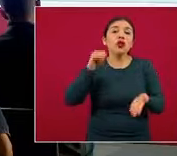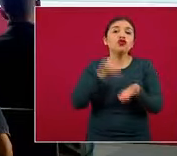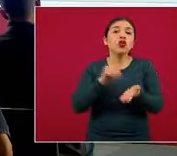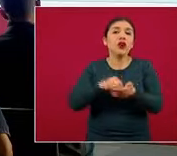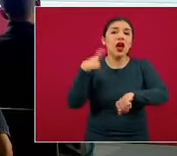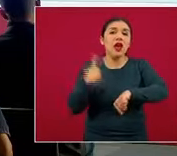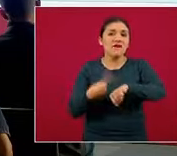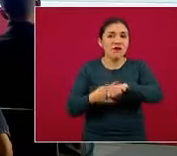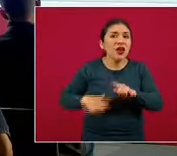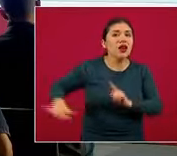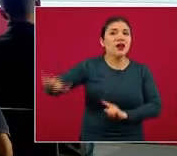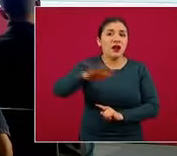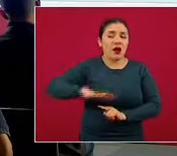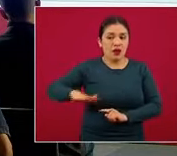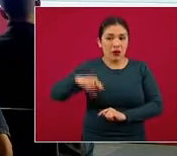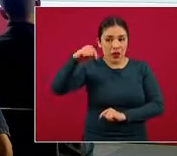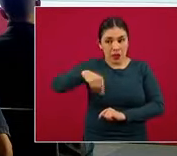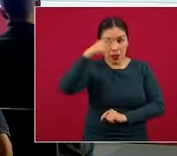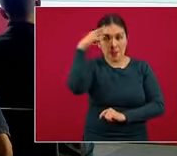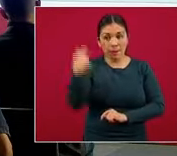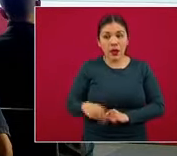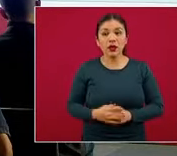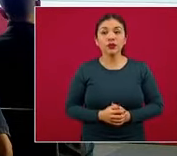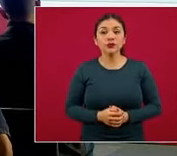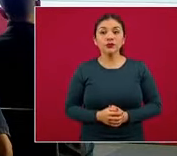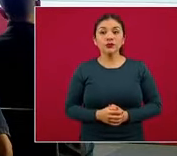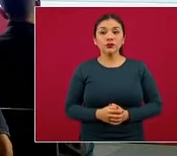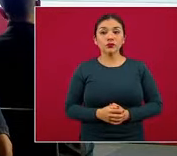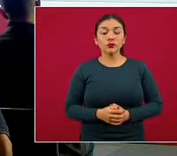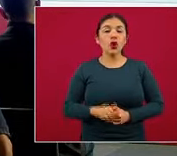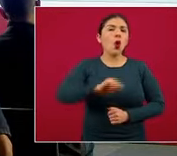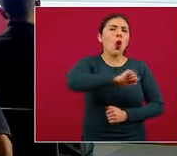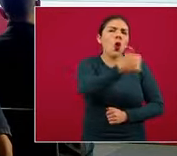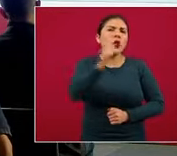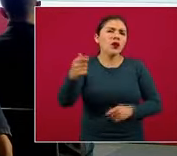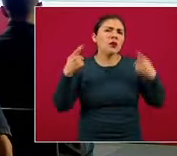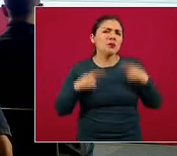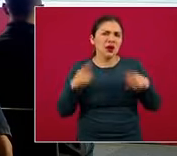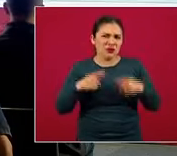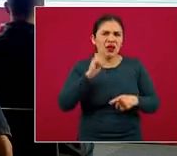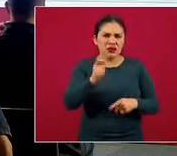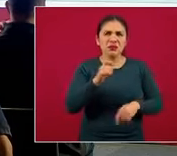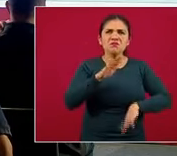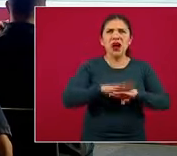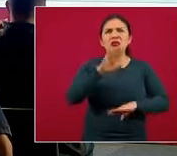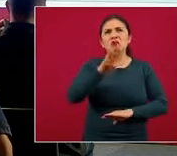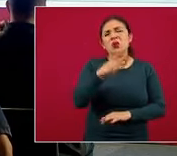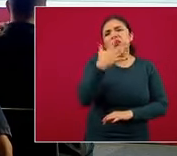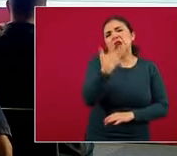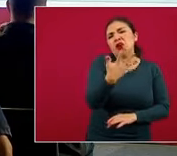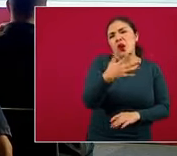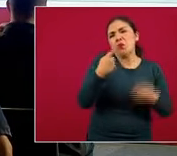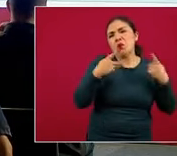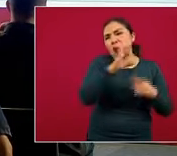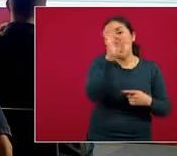epidemia activa en México. El resto de las personas, es decir, este otro